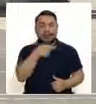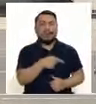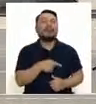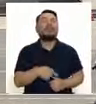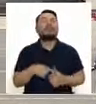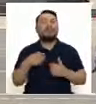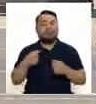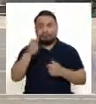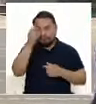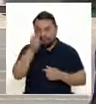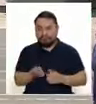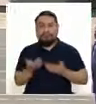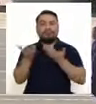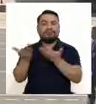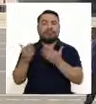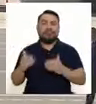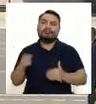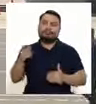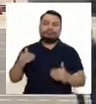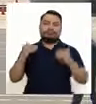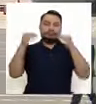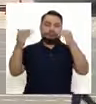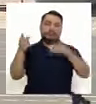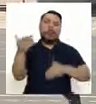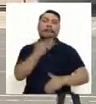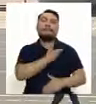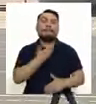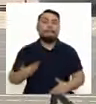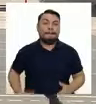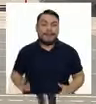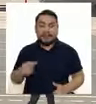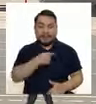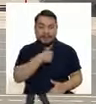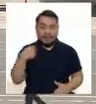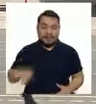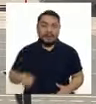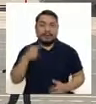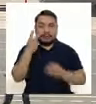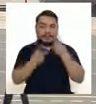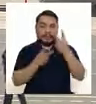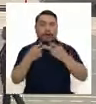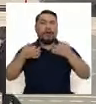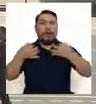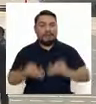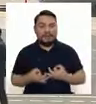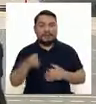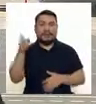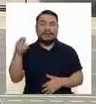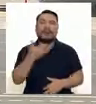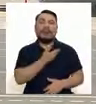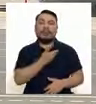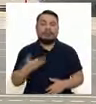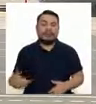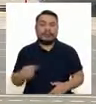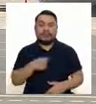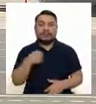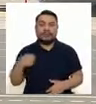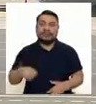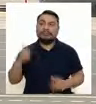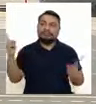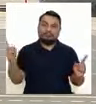honores correspondientes a su alta investidura, considerando que es una visita oficial y que